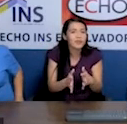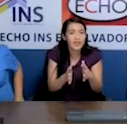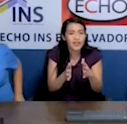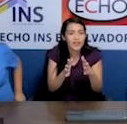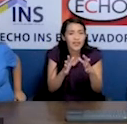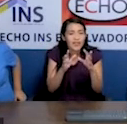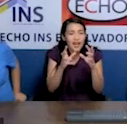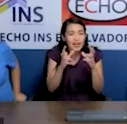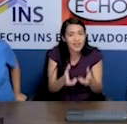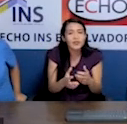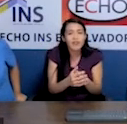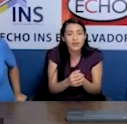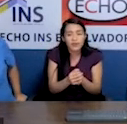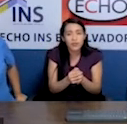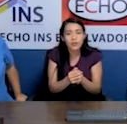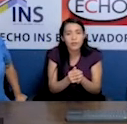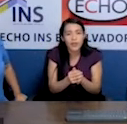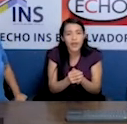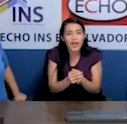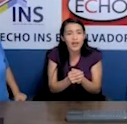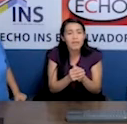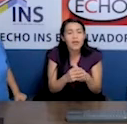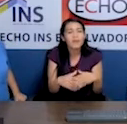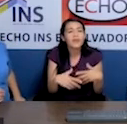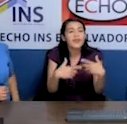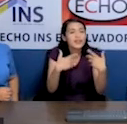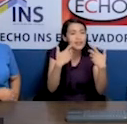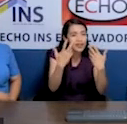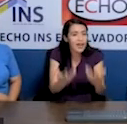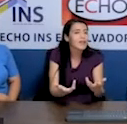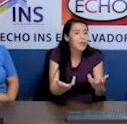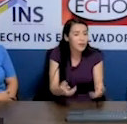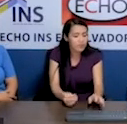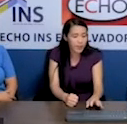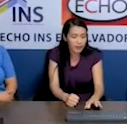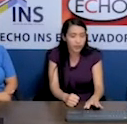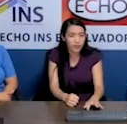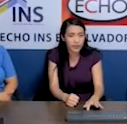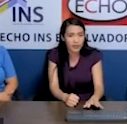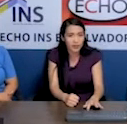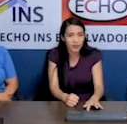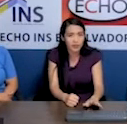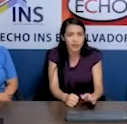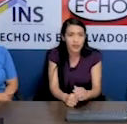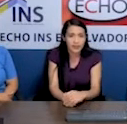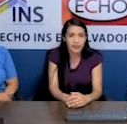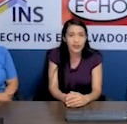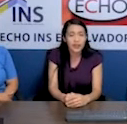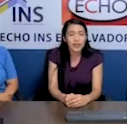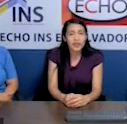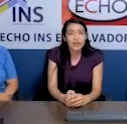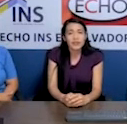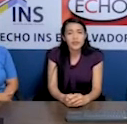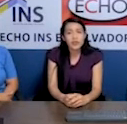que tenemos que hacer una evaluación compleja para poder crear el mejor impacto en el